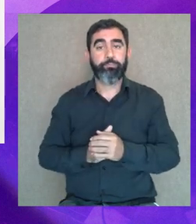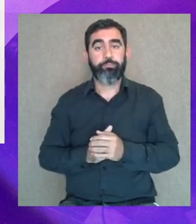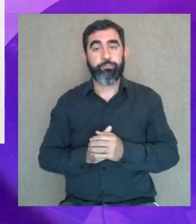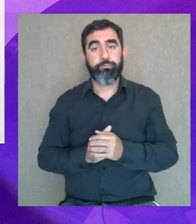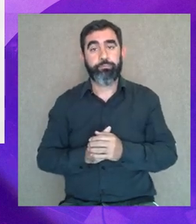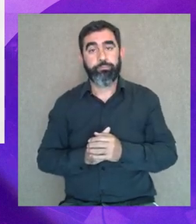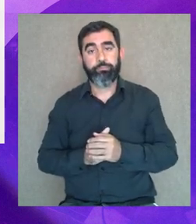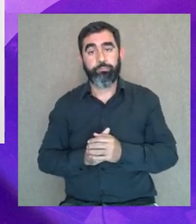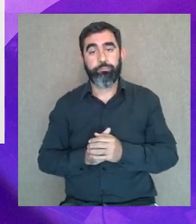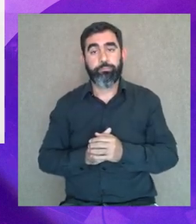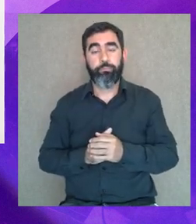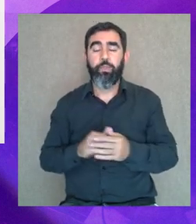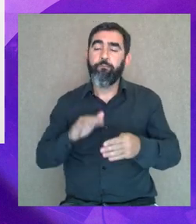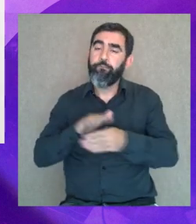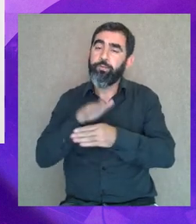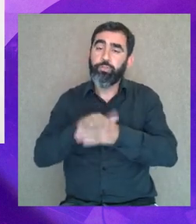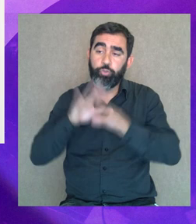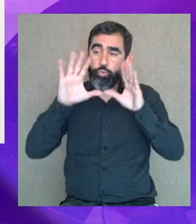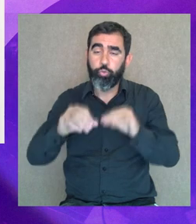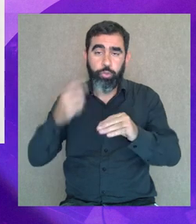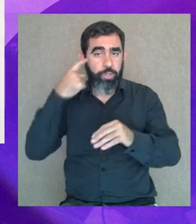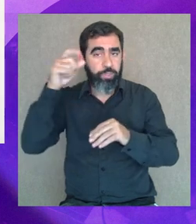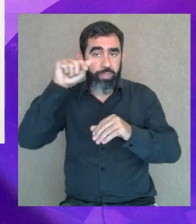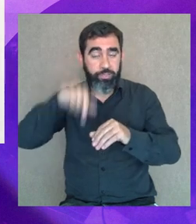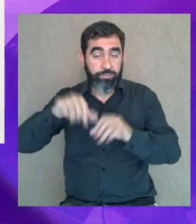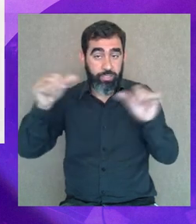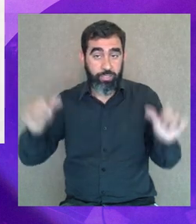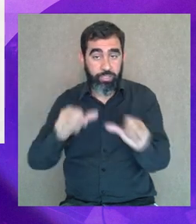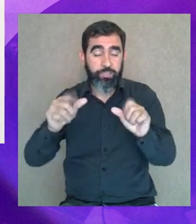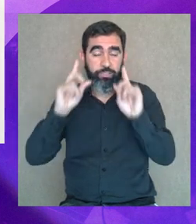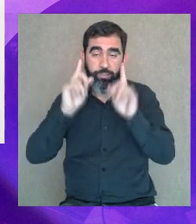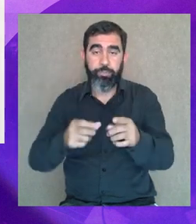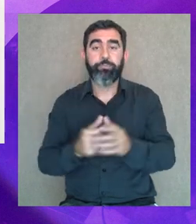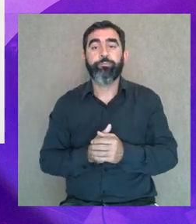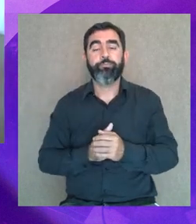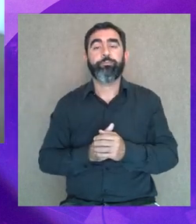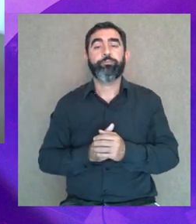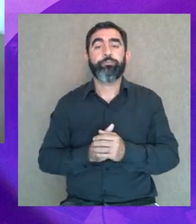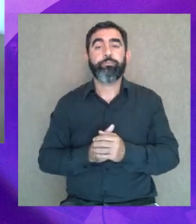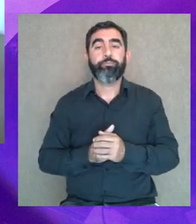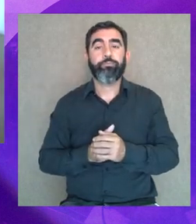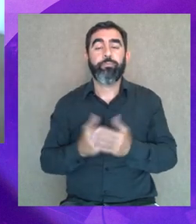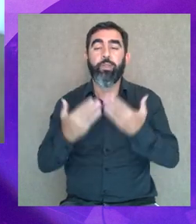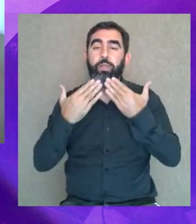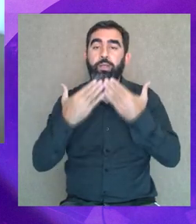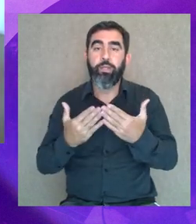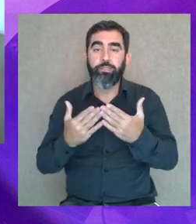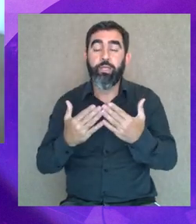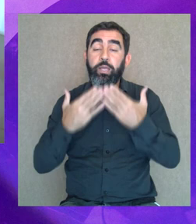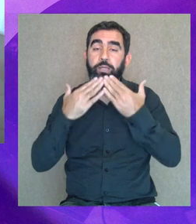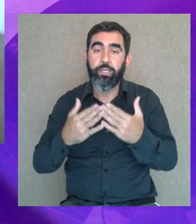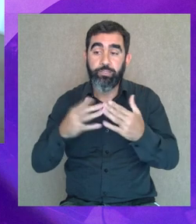bueno y enhorabuena a todas estas todas estas iniciativas que se están sumando muchas gracias